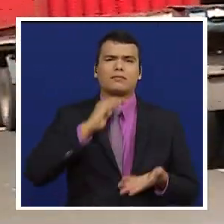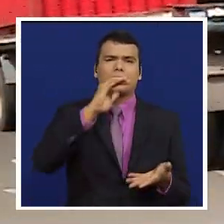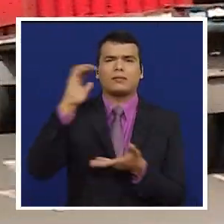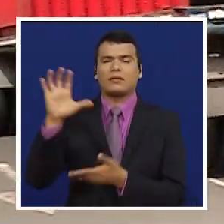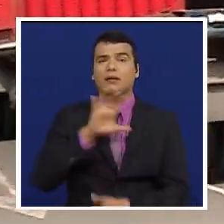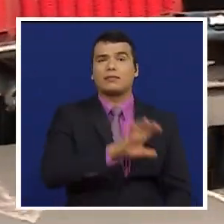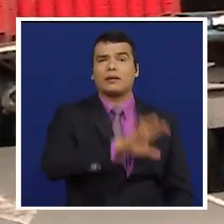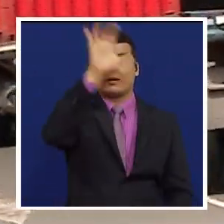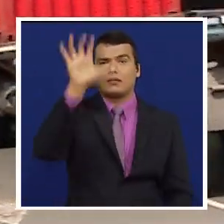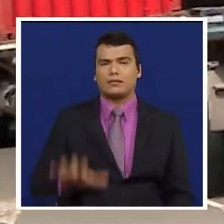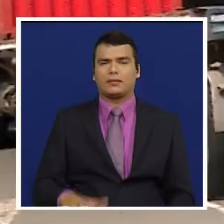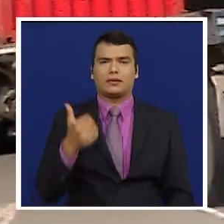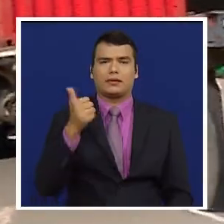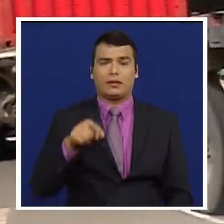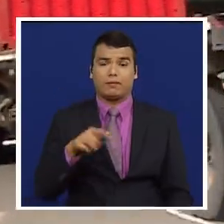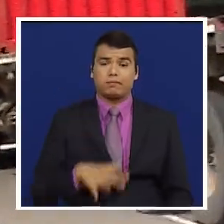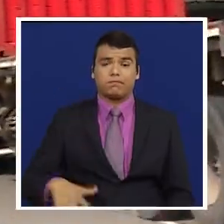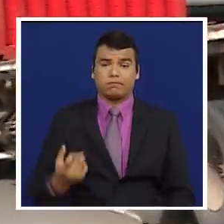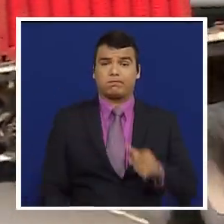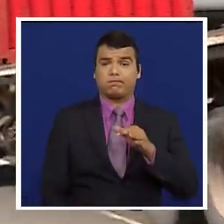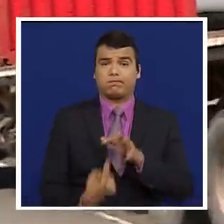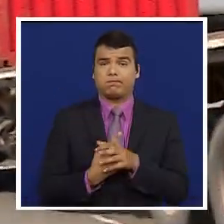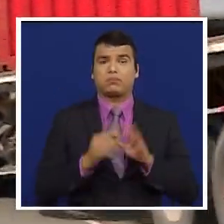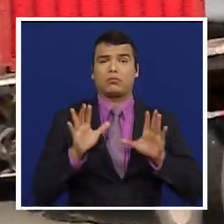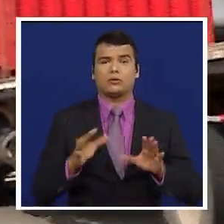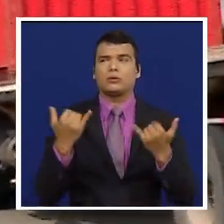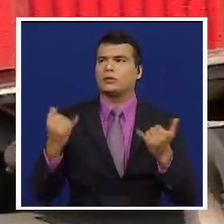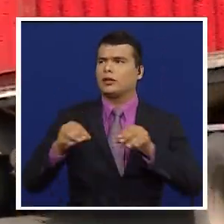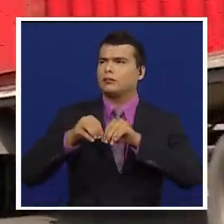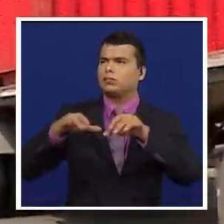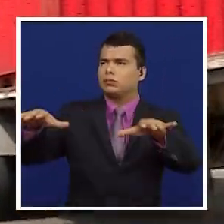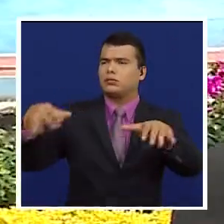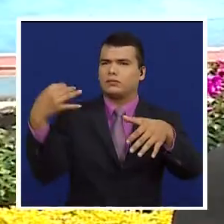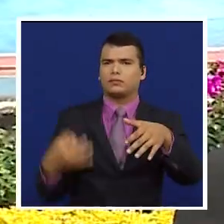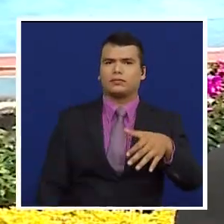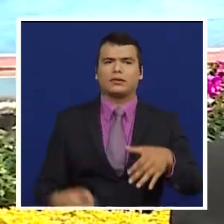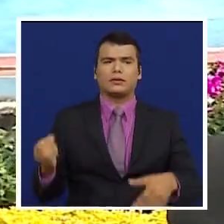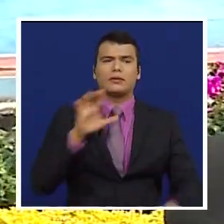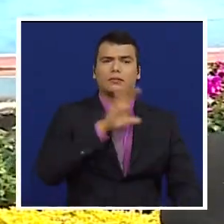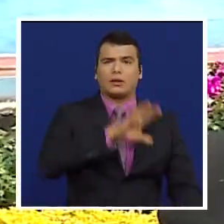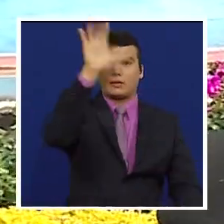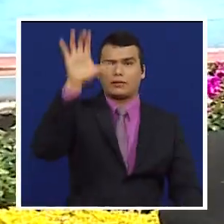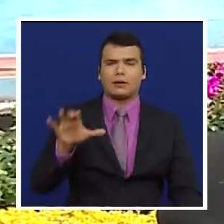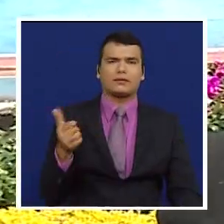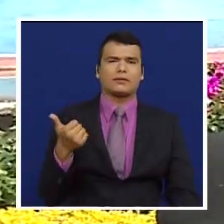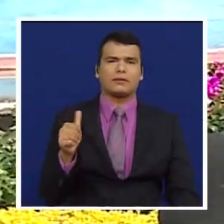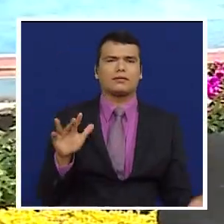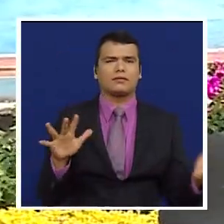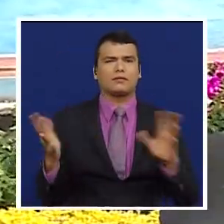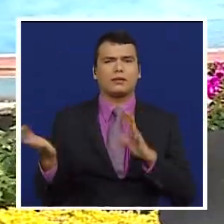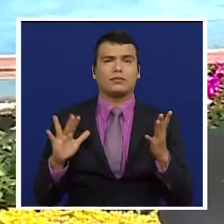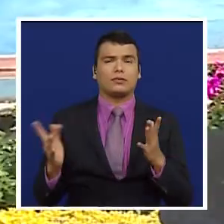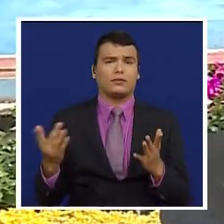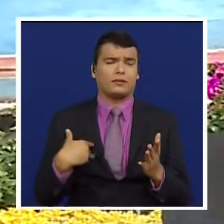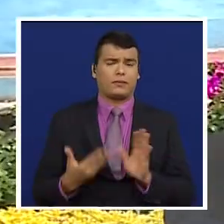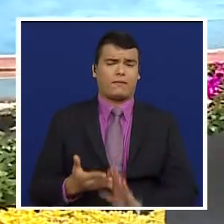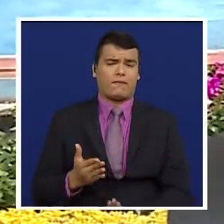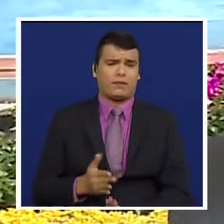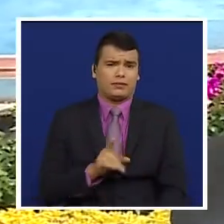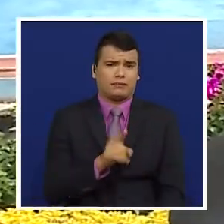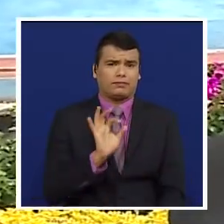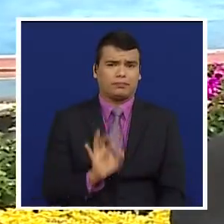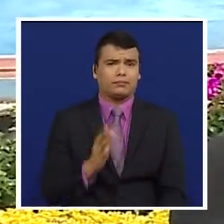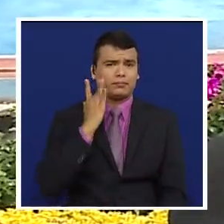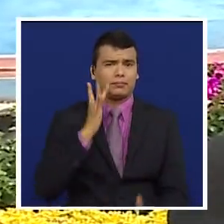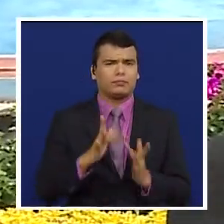10 países desde esta área empresarial. Hemos logrado llegar a más de 10 países de manera muy fácil, utilizando el